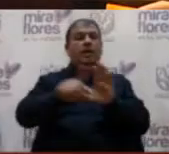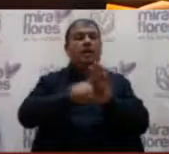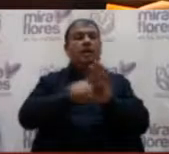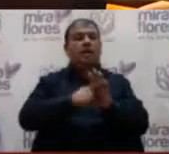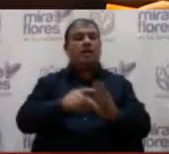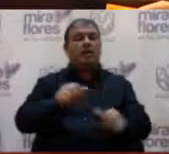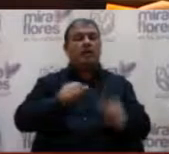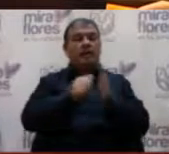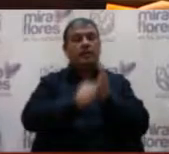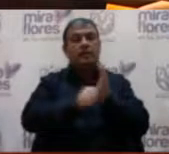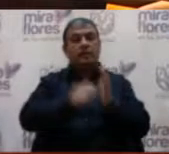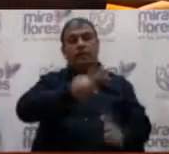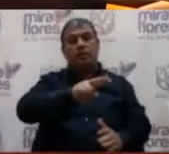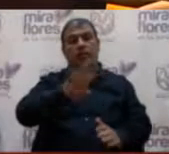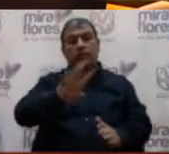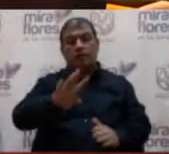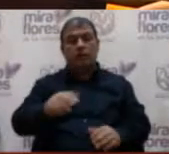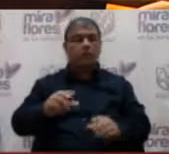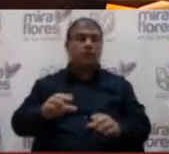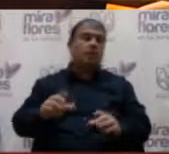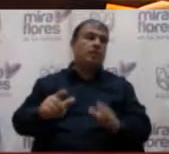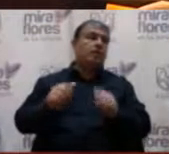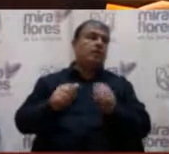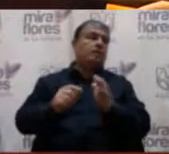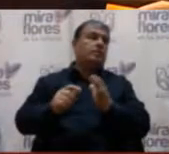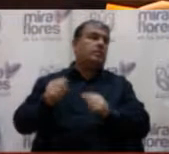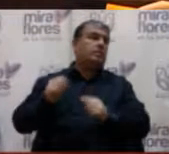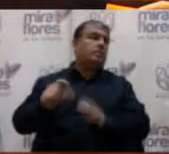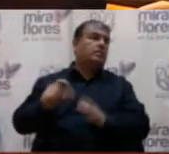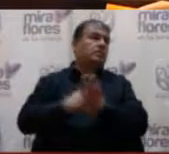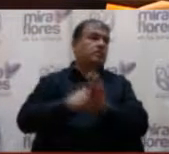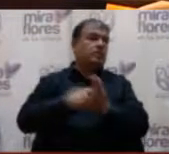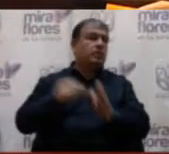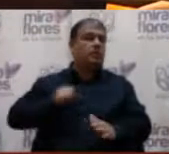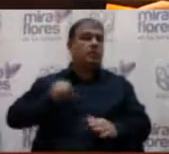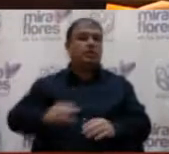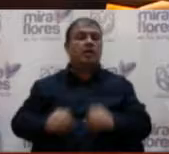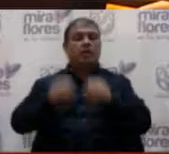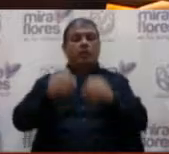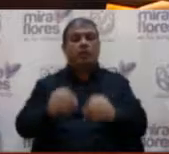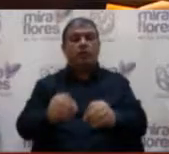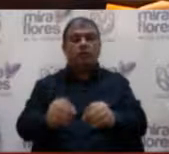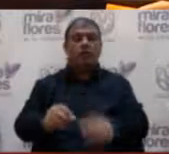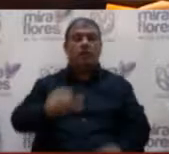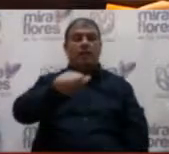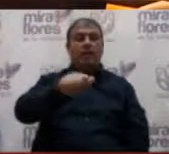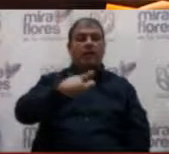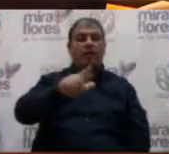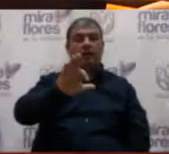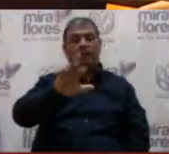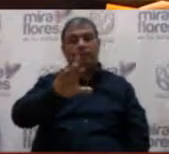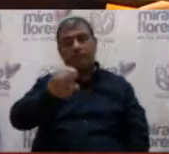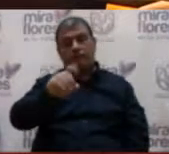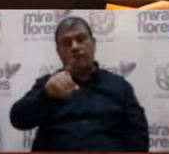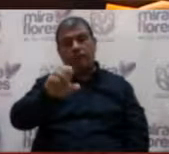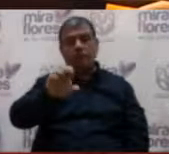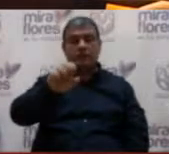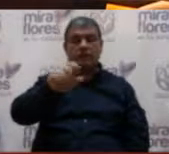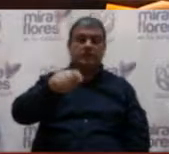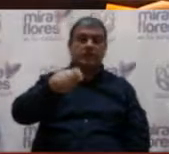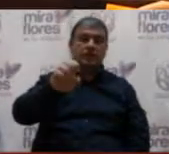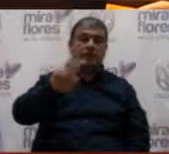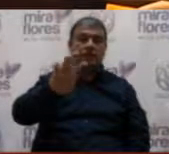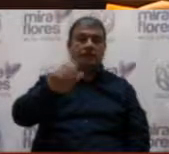Ley Orgánica de Municipalidades. En consecuencia, se debe convocar a Alfredo Esteban Lee Gabriel, candidato